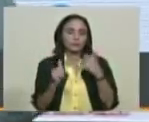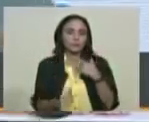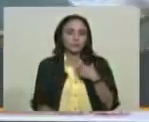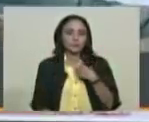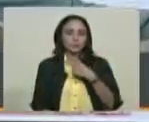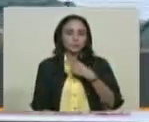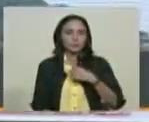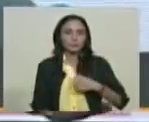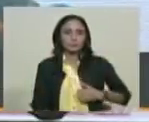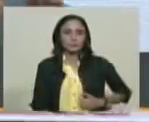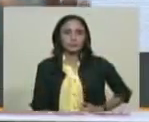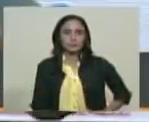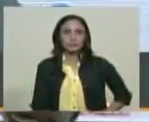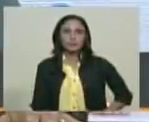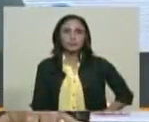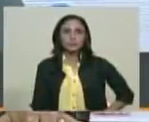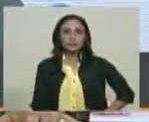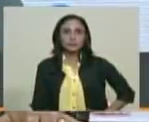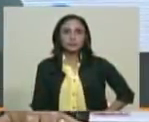Los milagros solo los hace Dios.